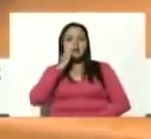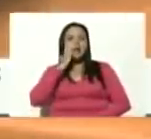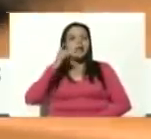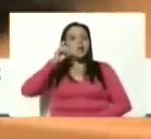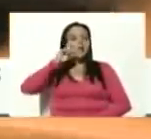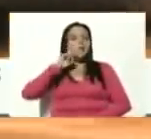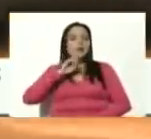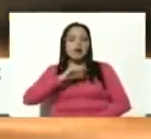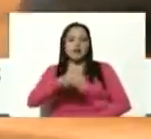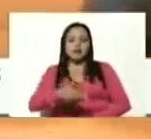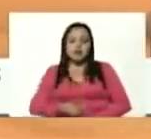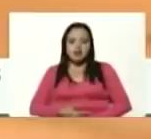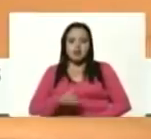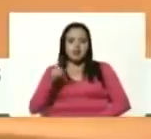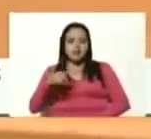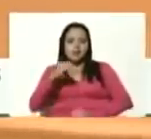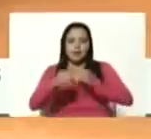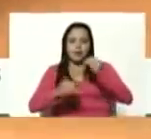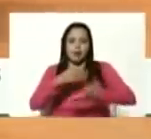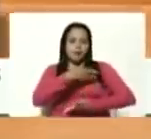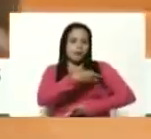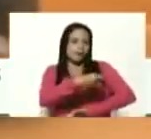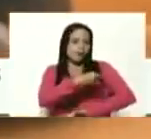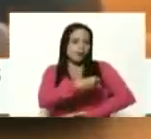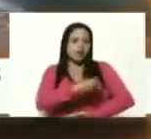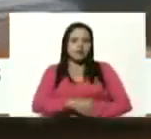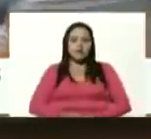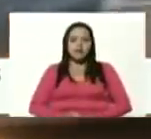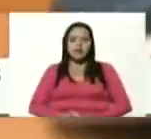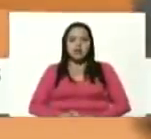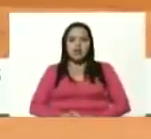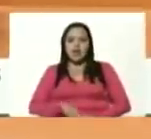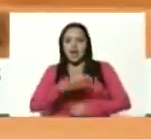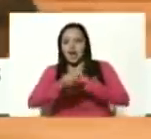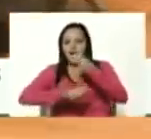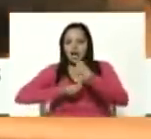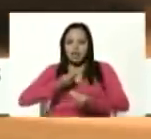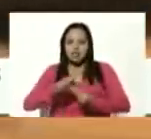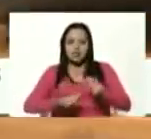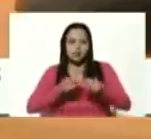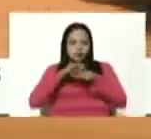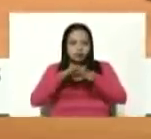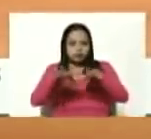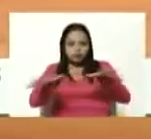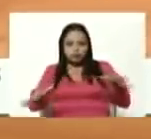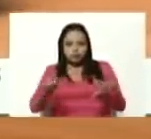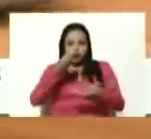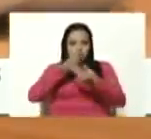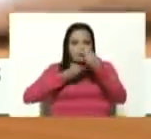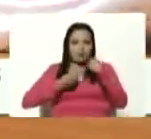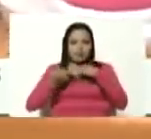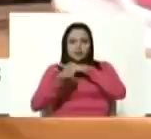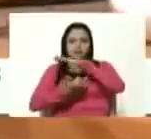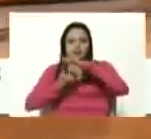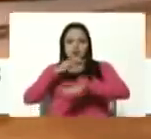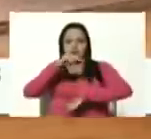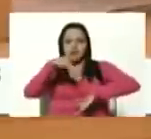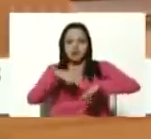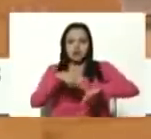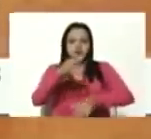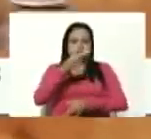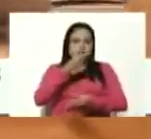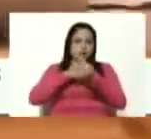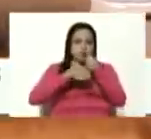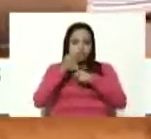embarazadas, de los lactantes. Así que hacemos realmente una cobertura nutritiva, y el Instituto Nacional de Nutrición,